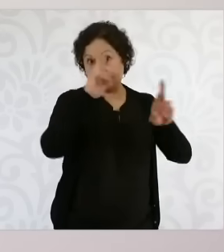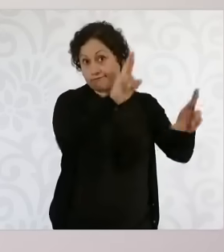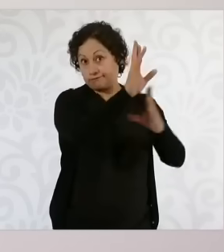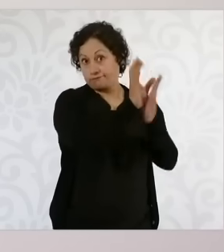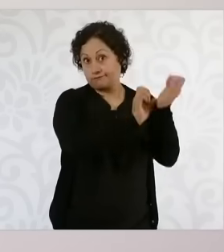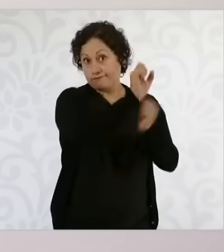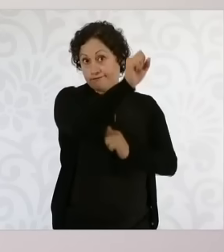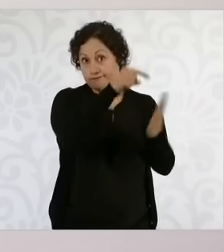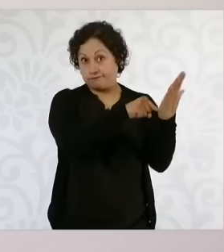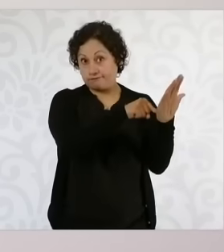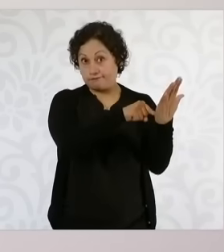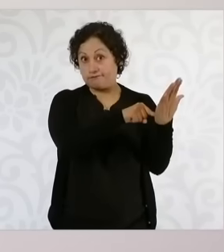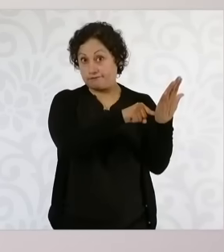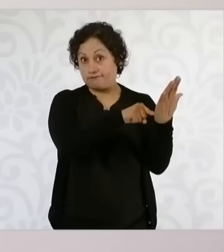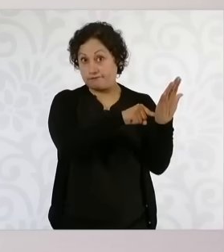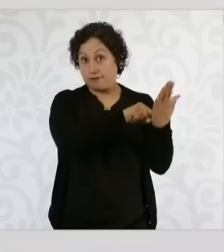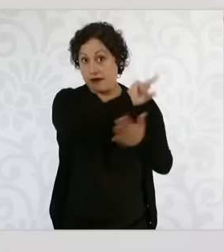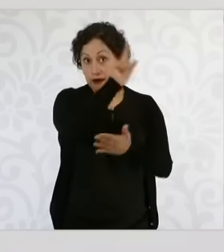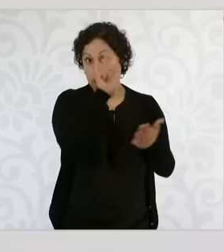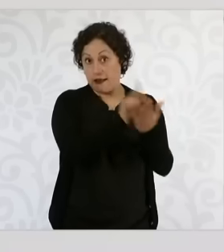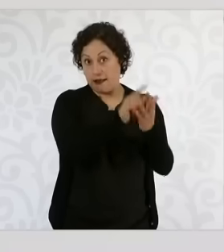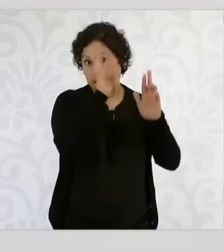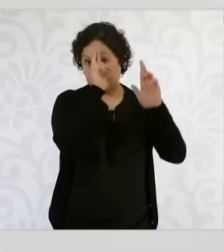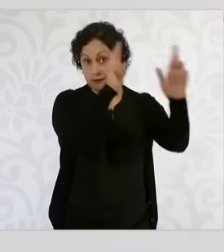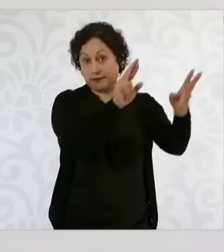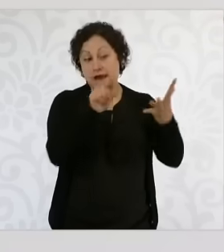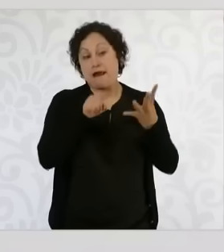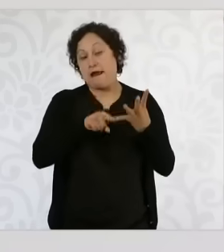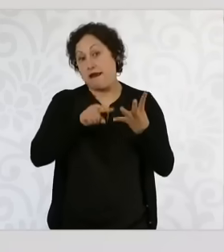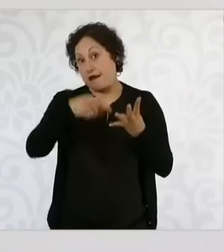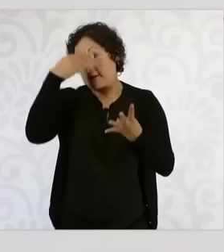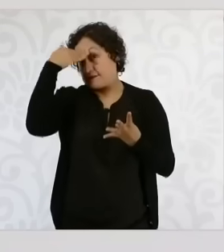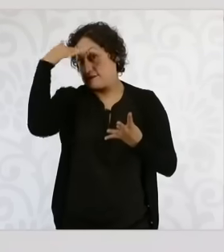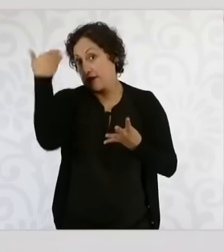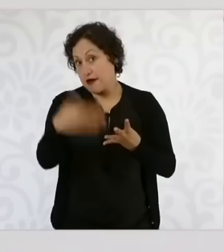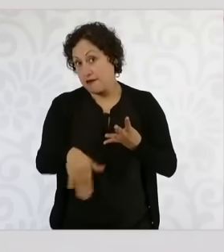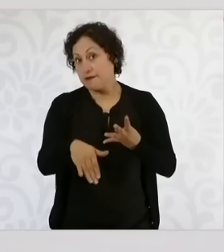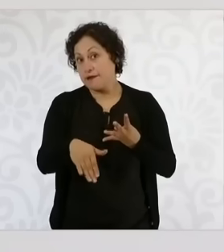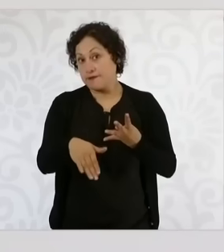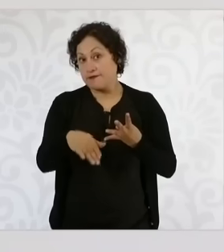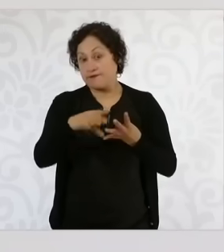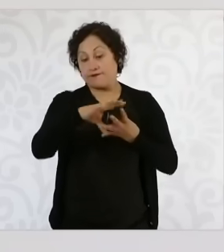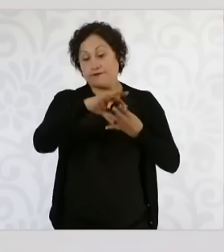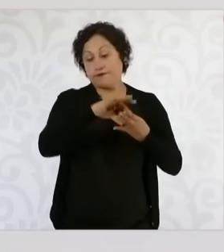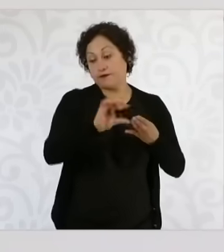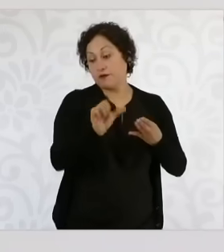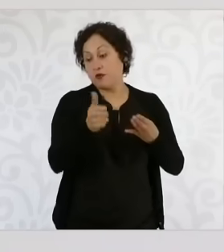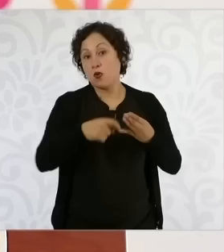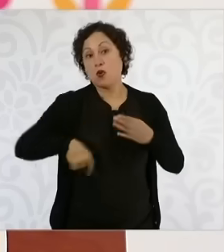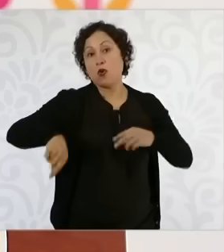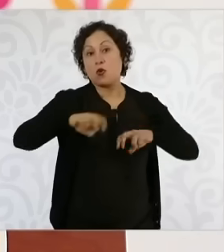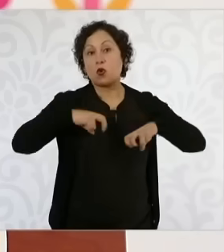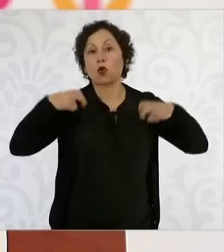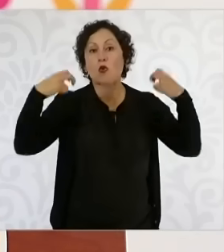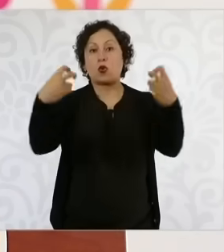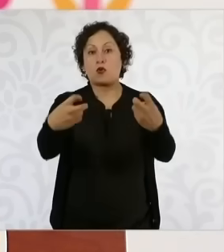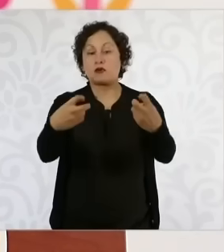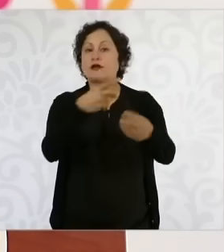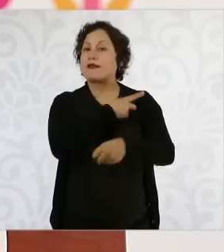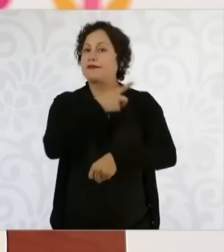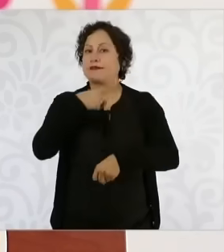imperó el Estado de Derecho, imperó la ley, porque las ministras y los ministros también están regidos por la